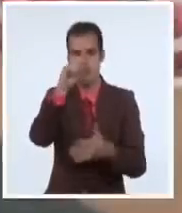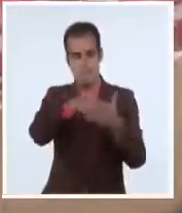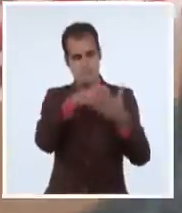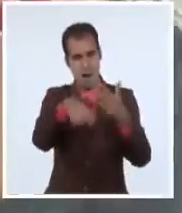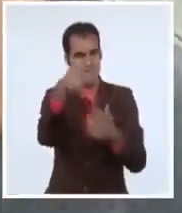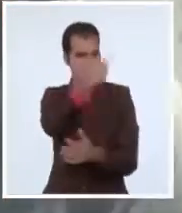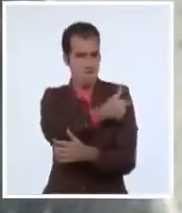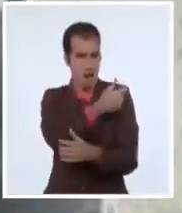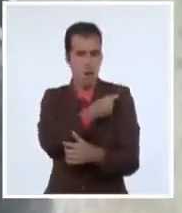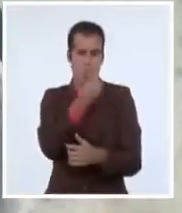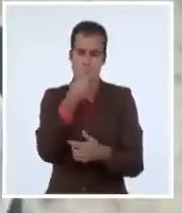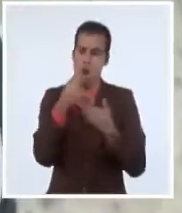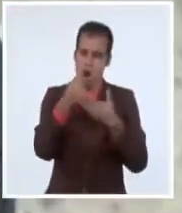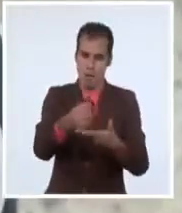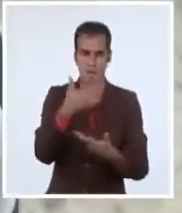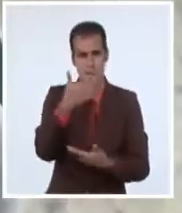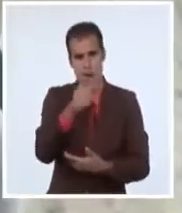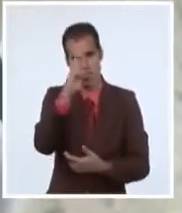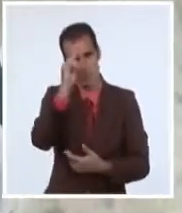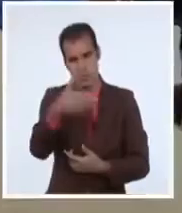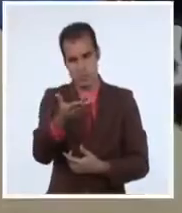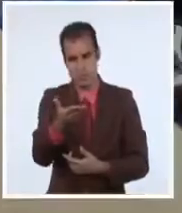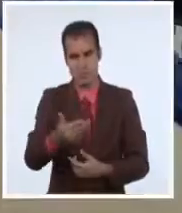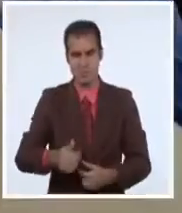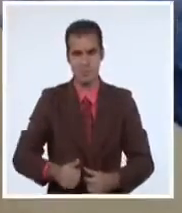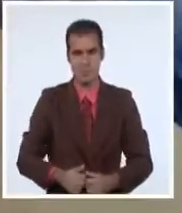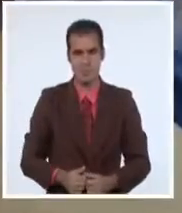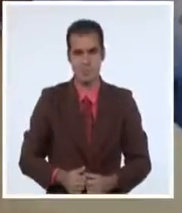regala vida y salud. En San